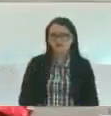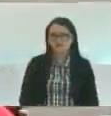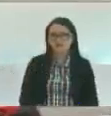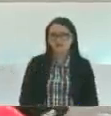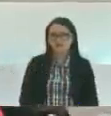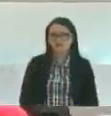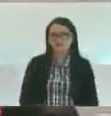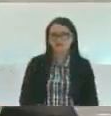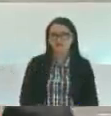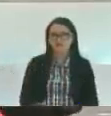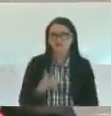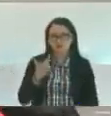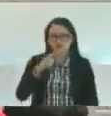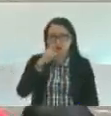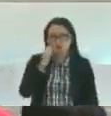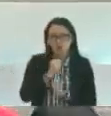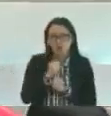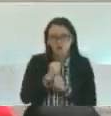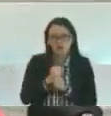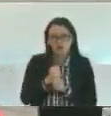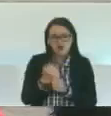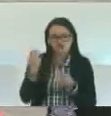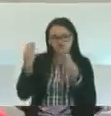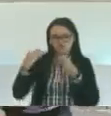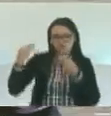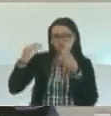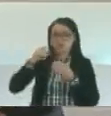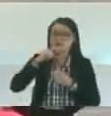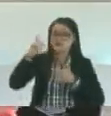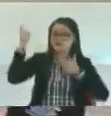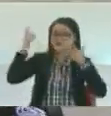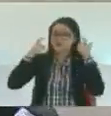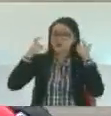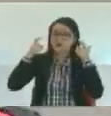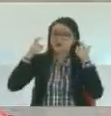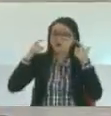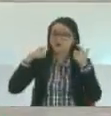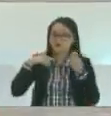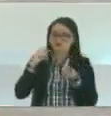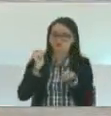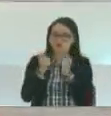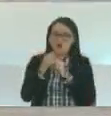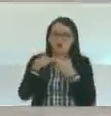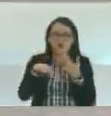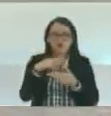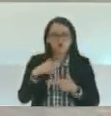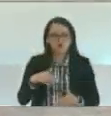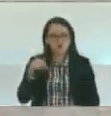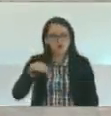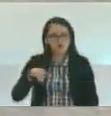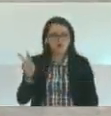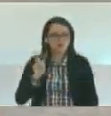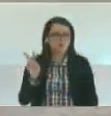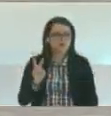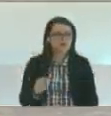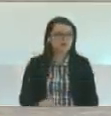Yo soy un obrero formado por el comandante Chávez para hacer revolución aquí en Venezuela.